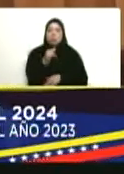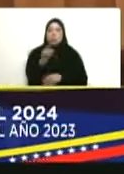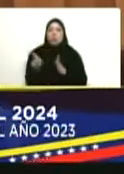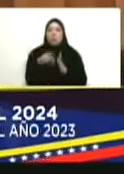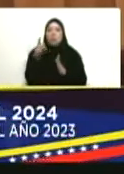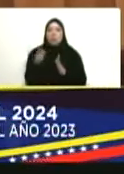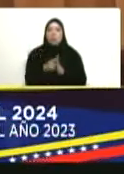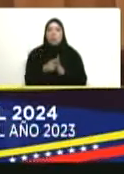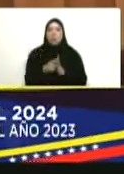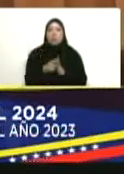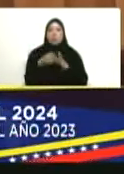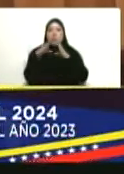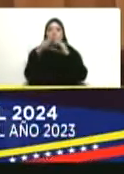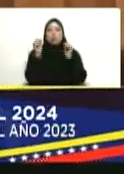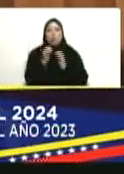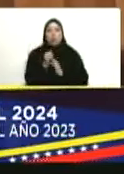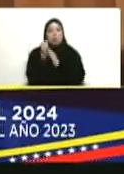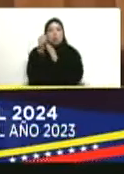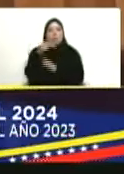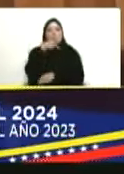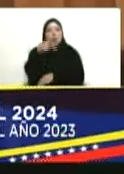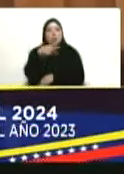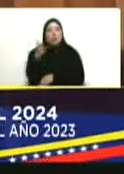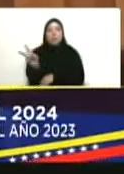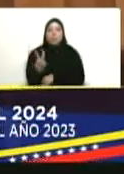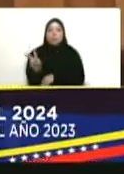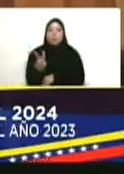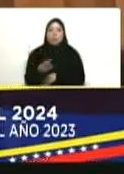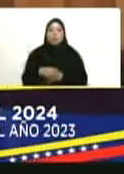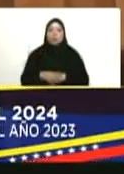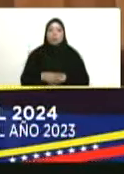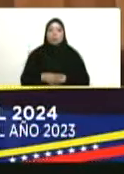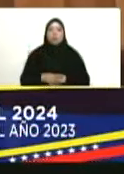completo. Todo el liderazgo político del país,